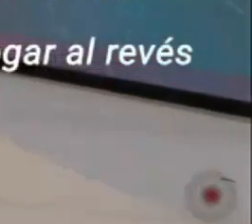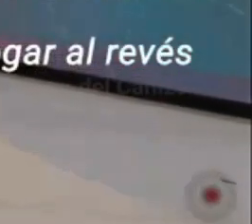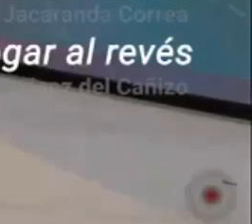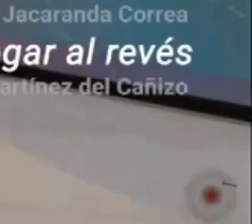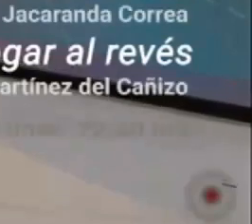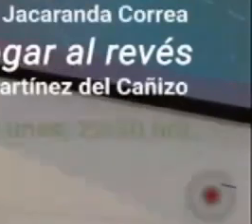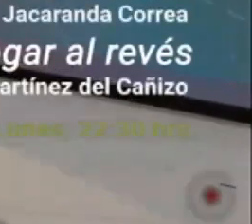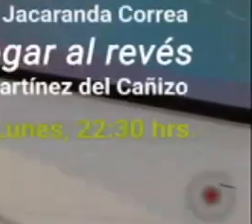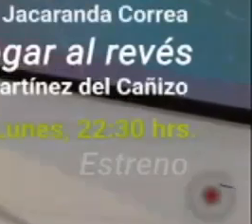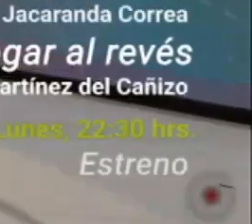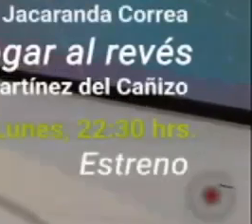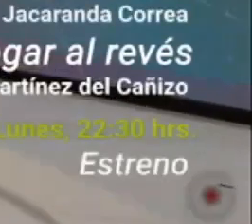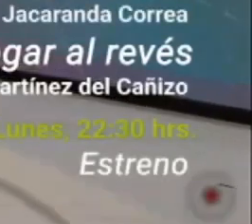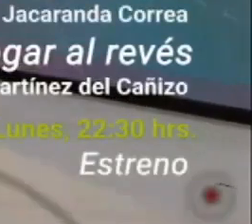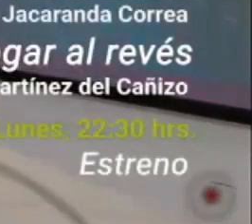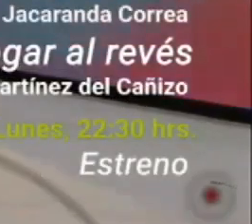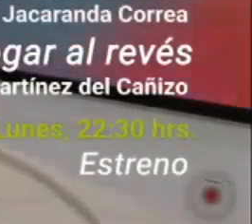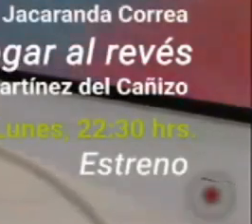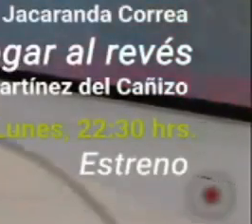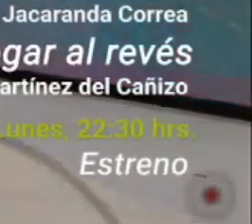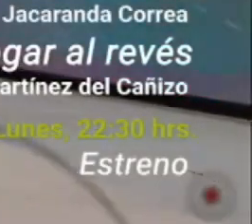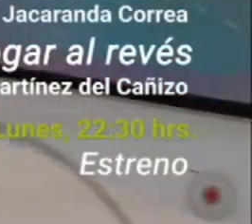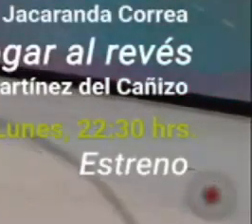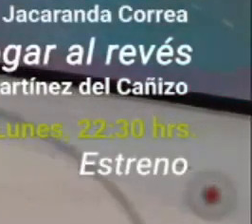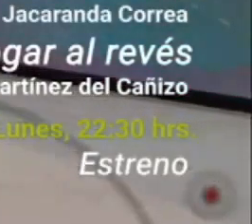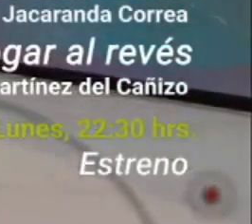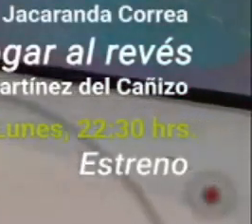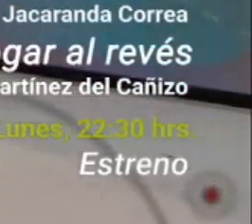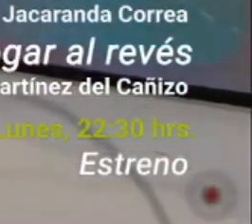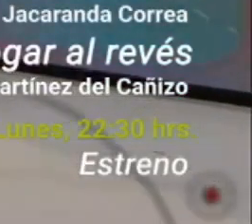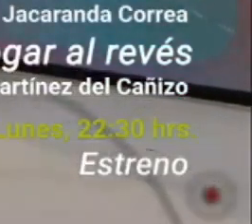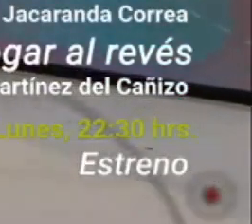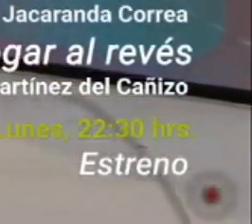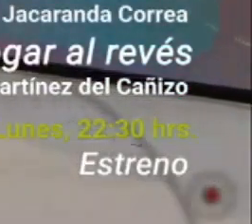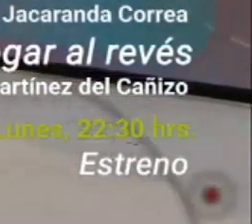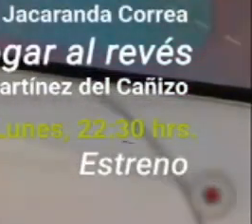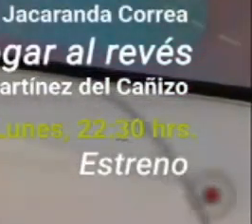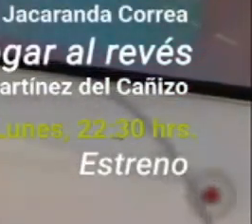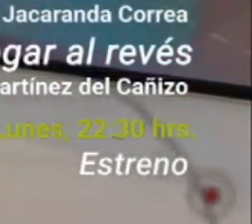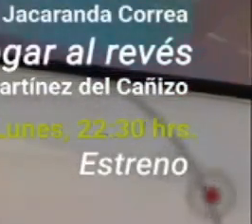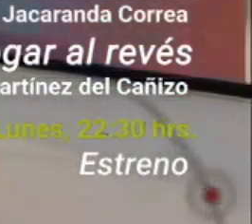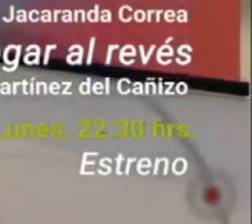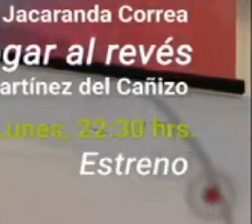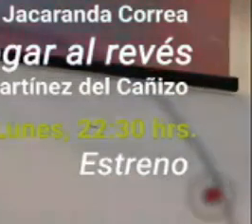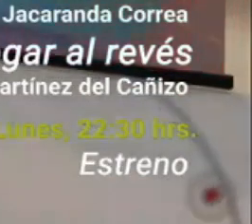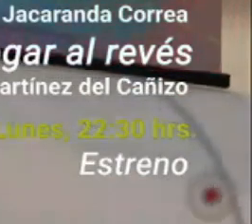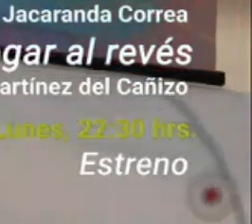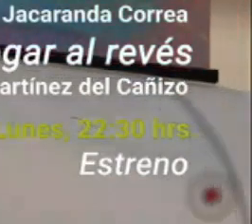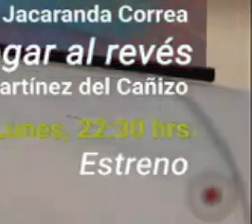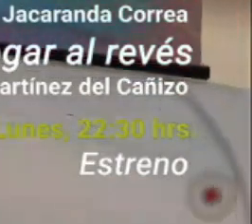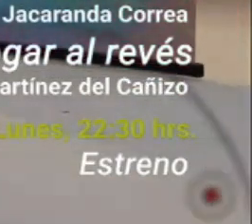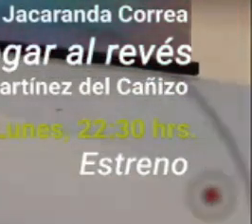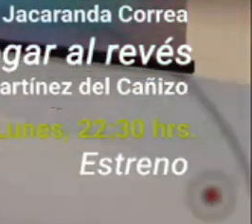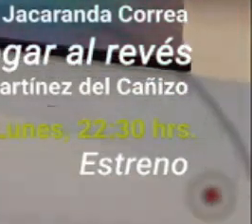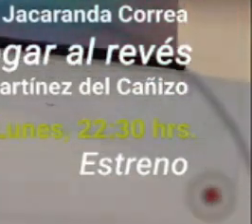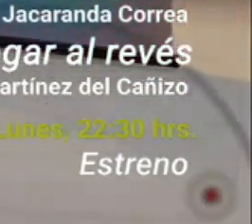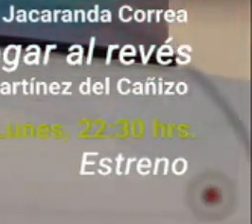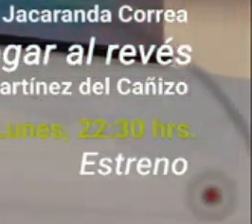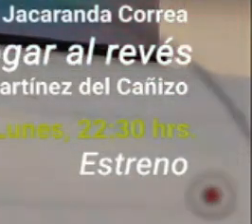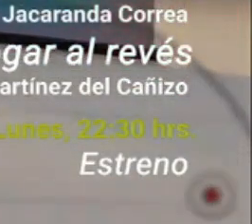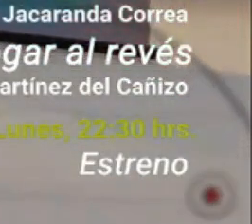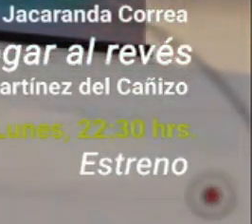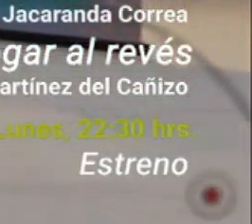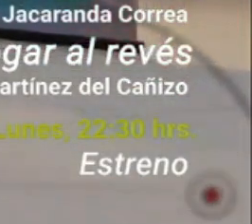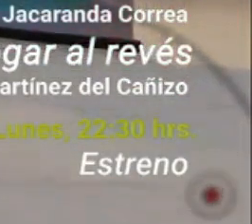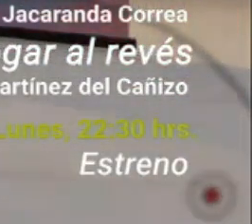periferia urbana y una circunstancia de padres, de madres ausentes en casa. Bien, pues los esperamos a